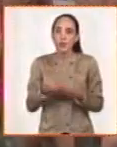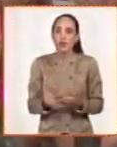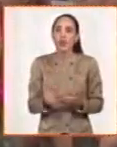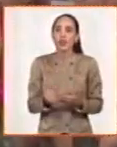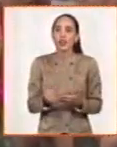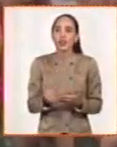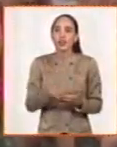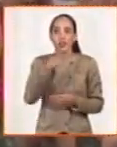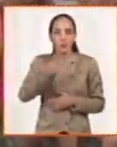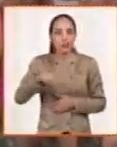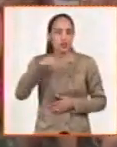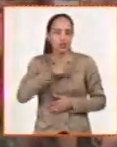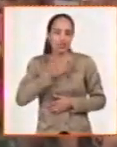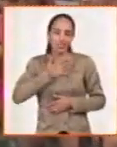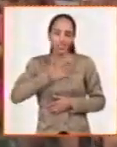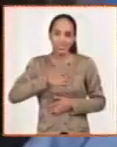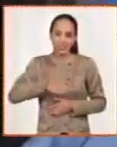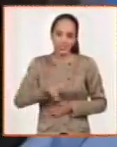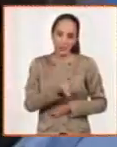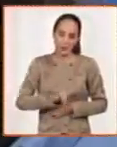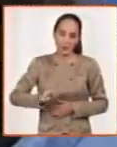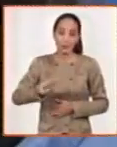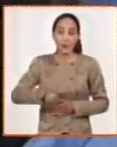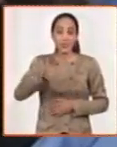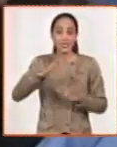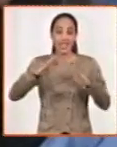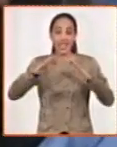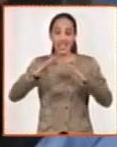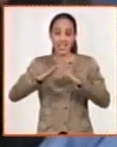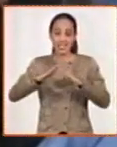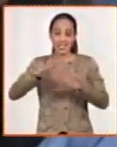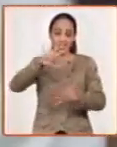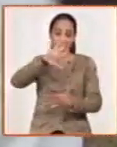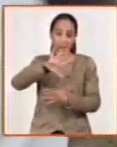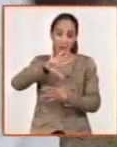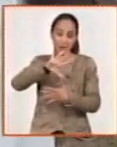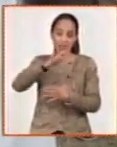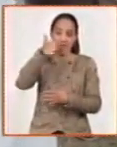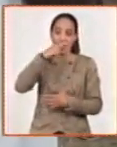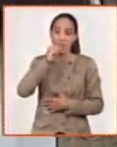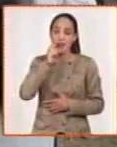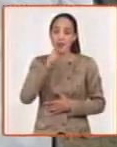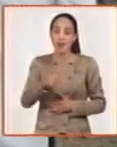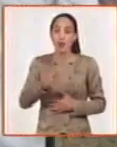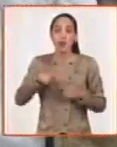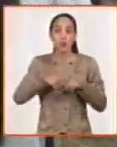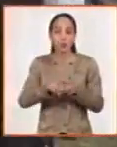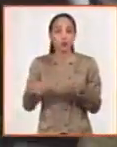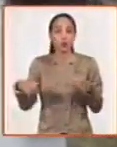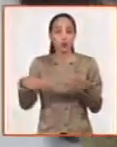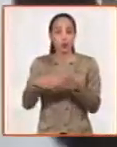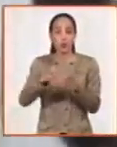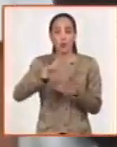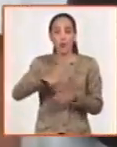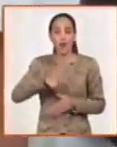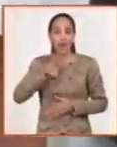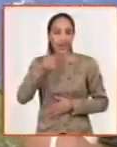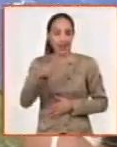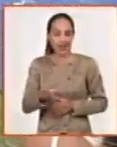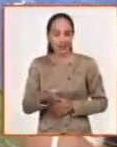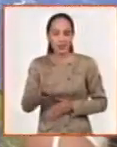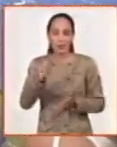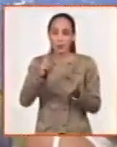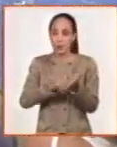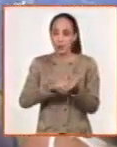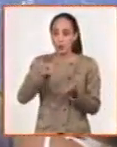del alma. El presidente de Casa de las Américas, Abel Prieto Jiménez, acompañó a la brigada artística. Miembros de la UNIAC